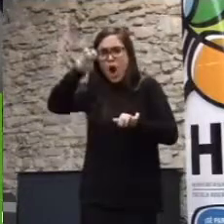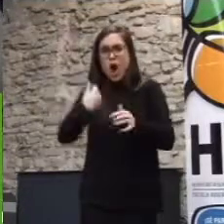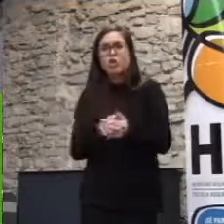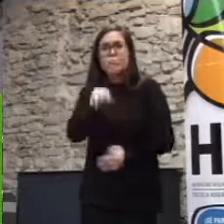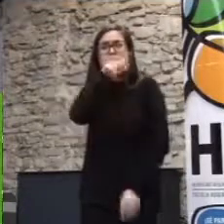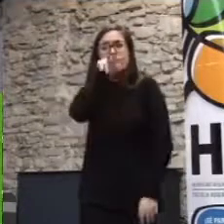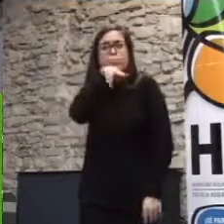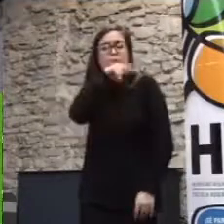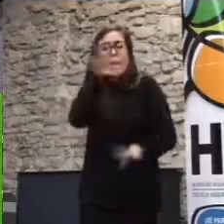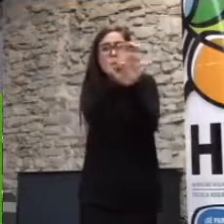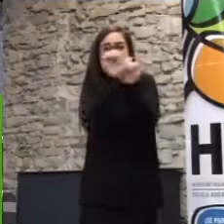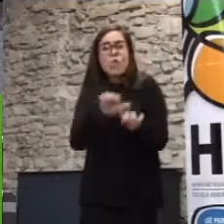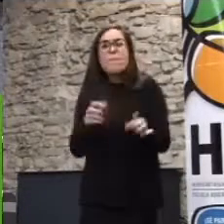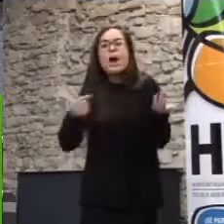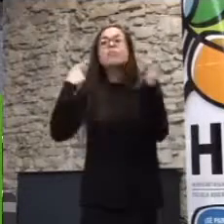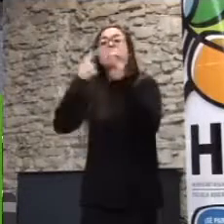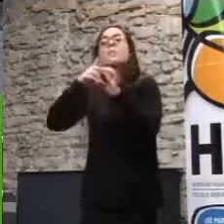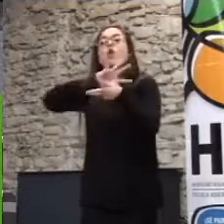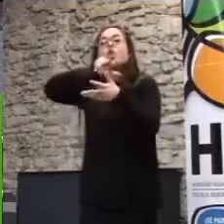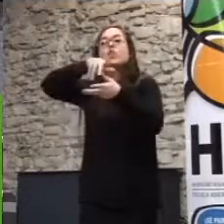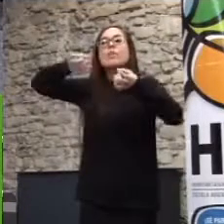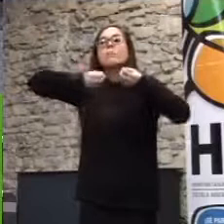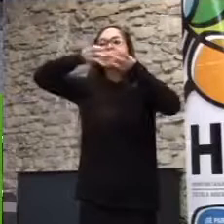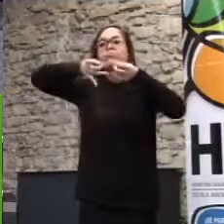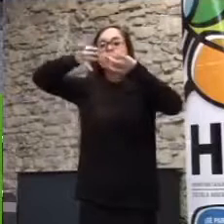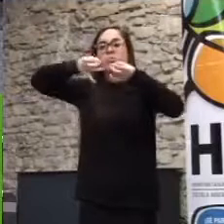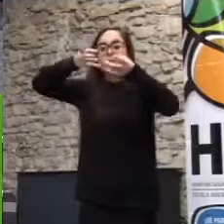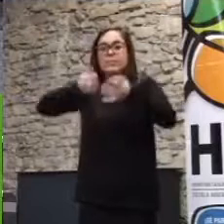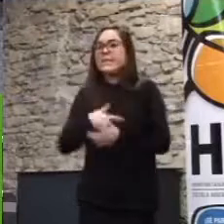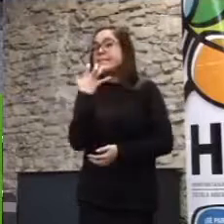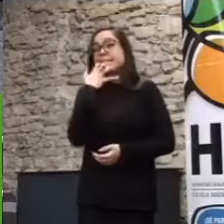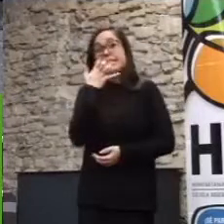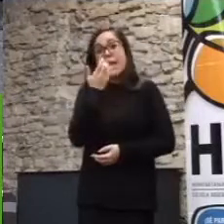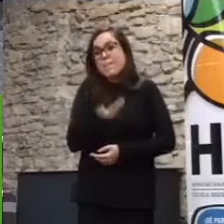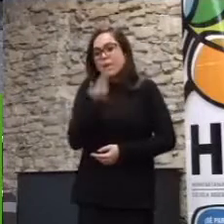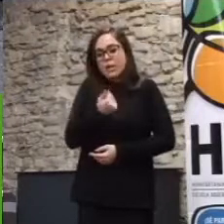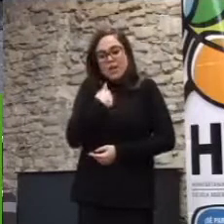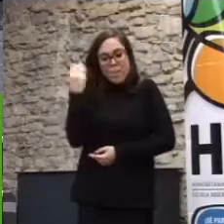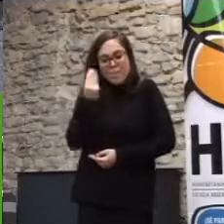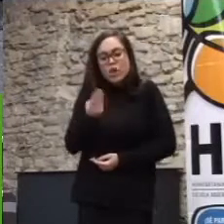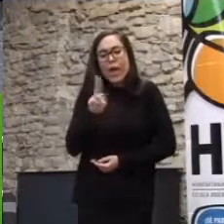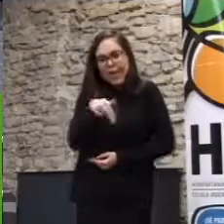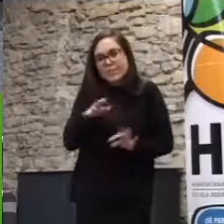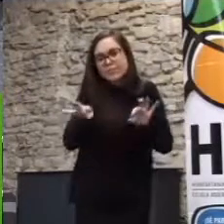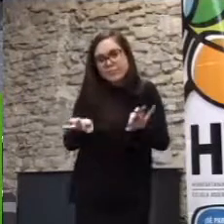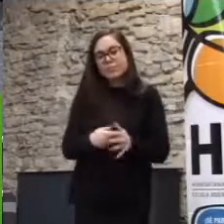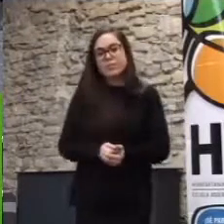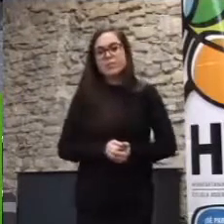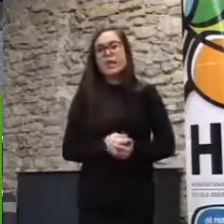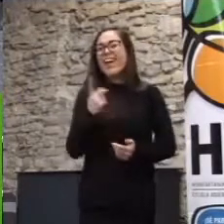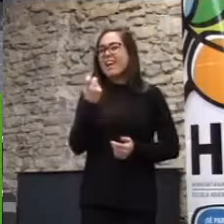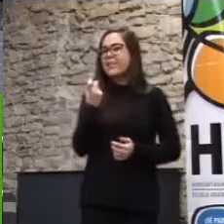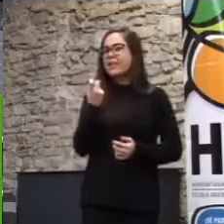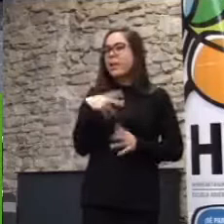al segundo 10 los oyentes. Pero tienes que trasladar esa información. Sí, es importante, yo creo que lo es. Pero hay que buscar cómo.